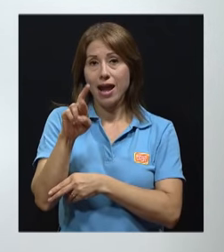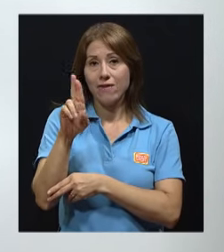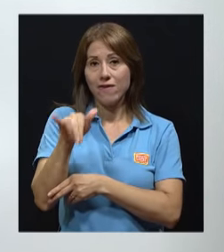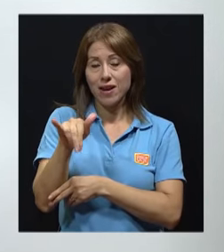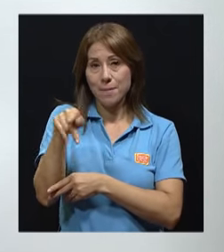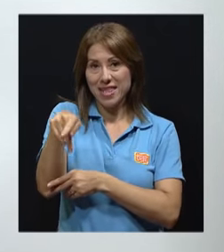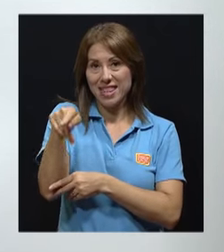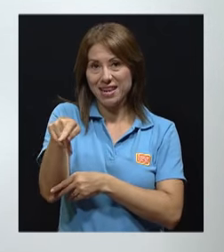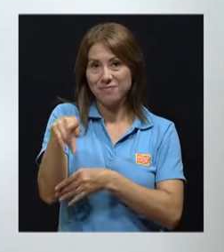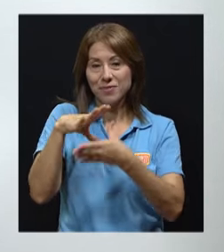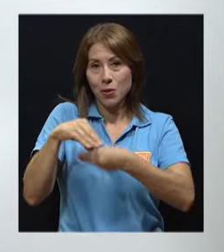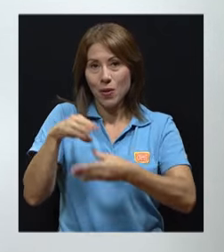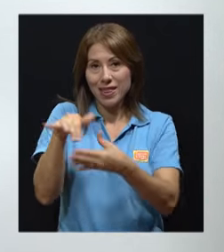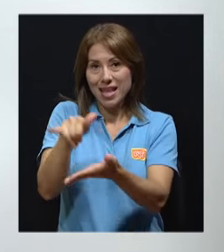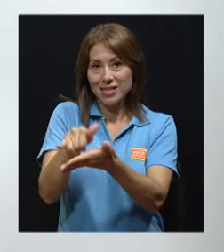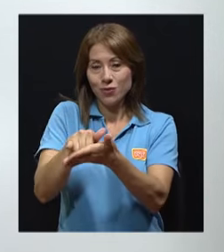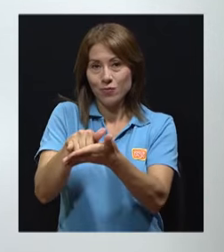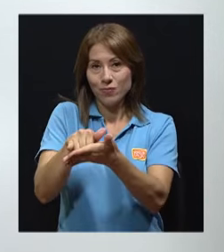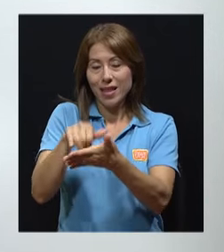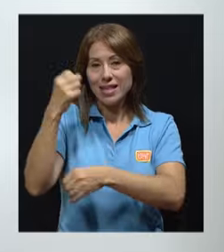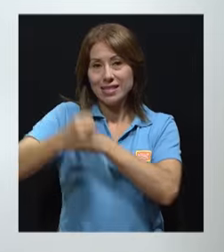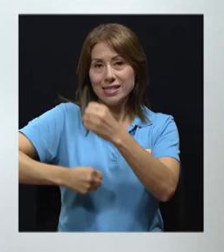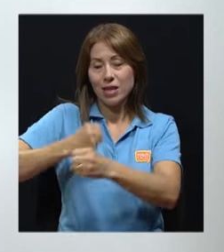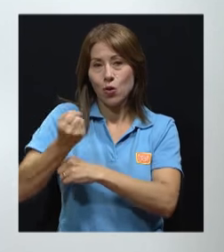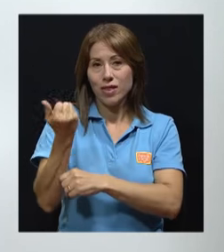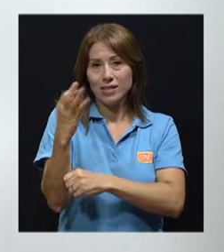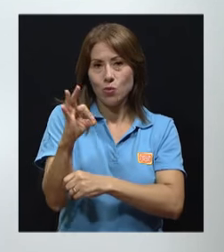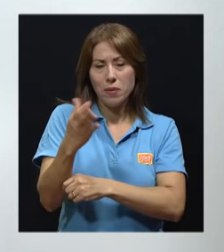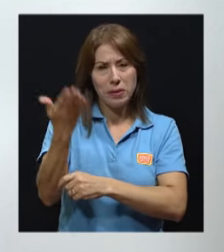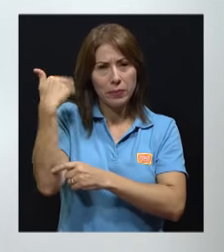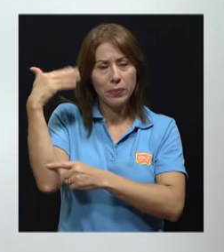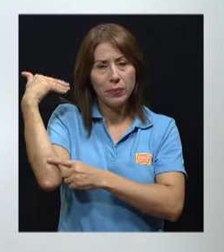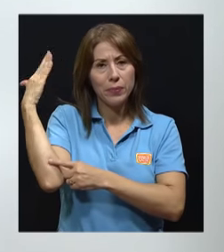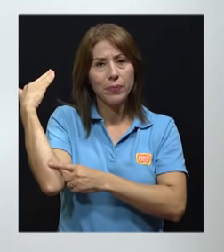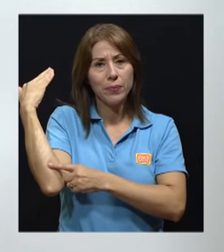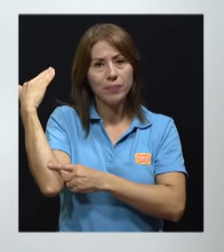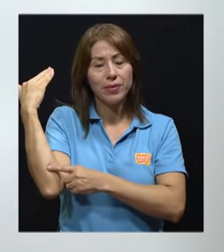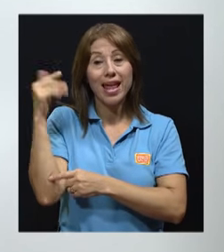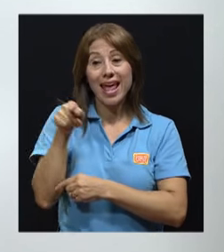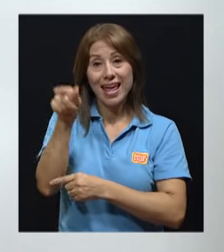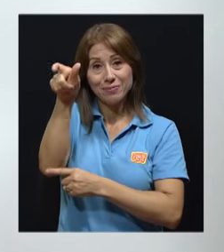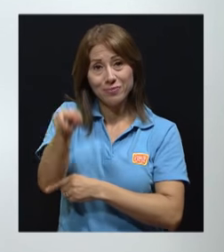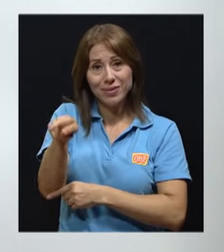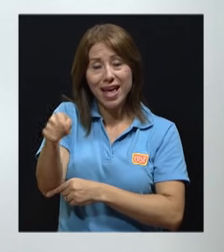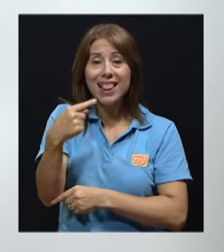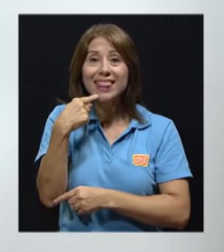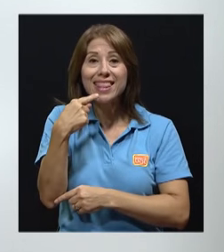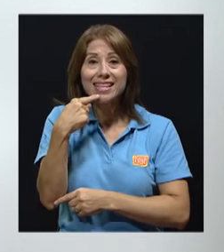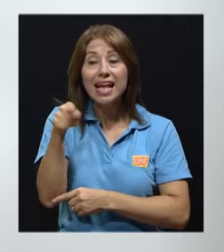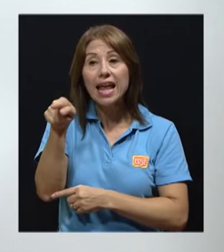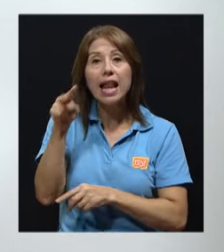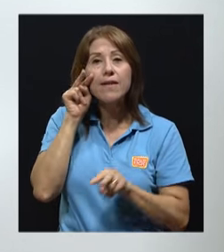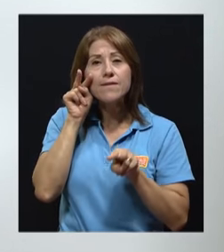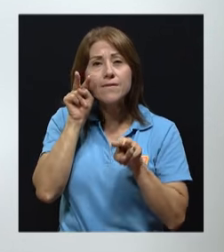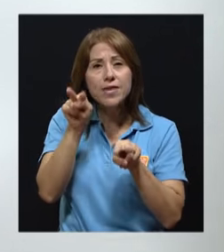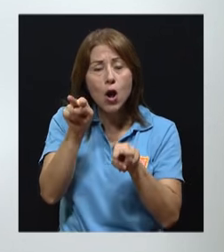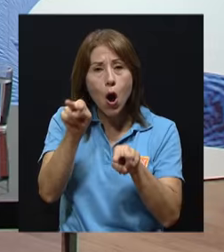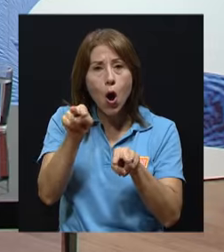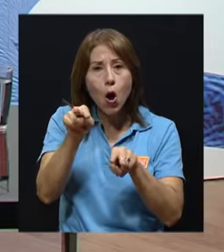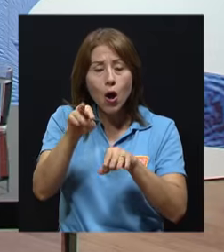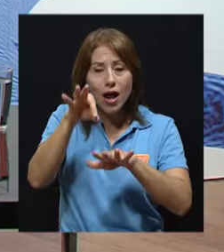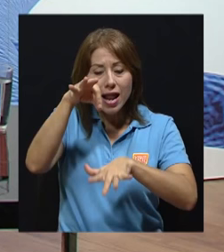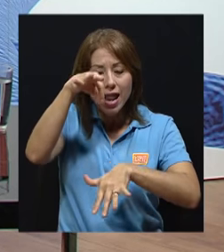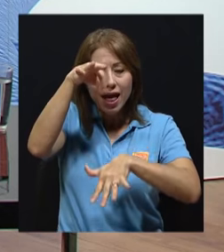pensé que Henry Peter que es el que hace el relato en el siglo pasado en el siglo XIX ya